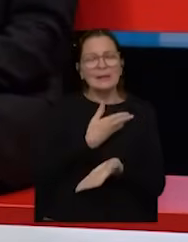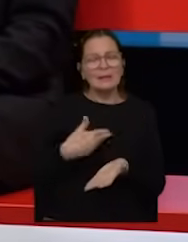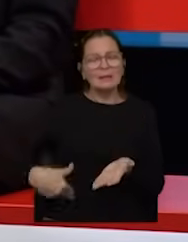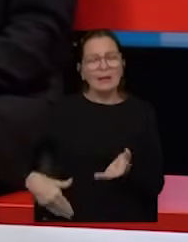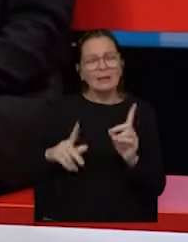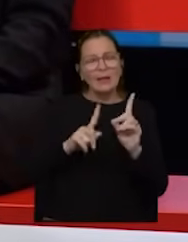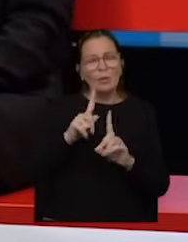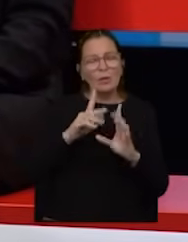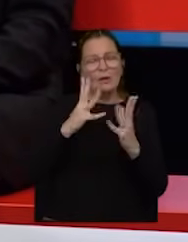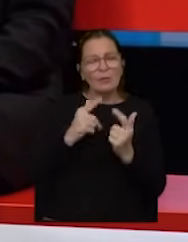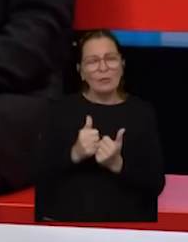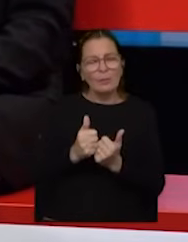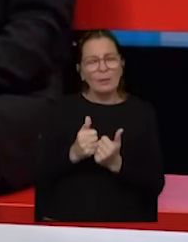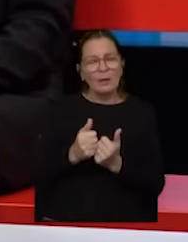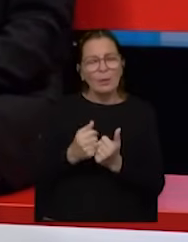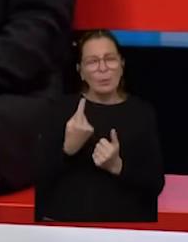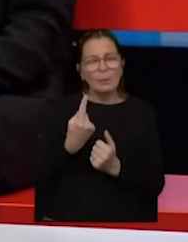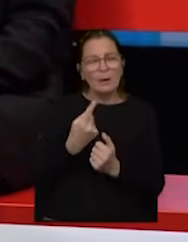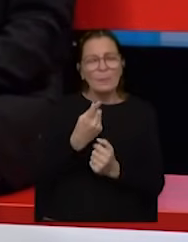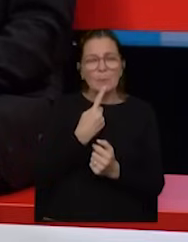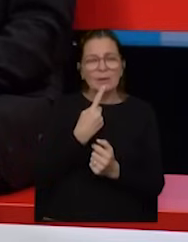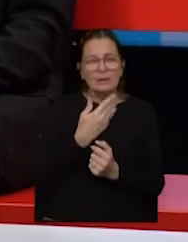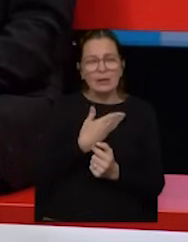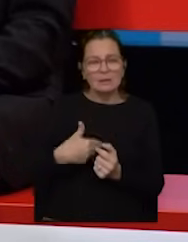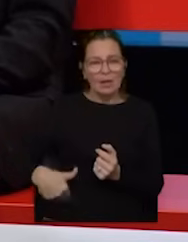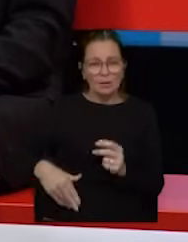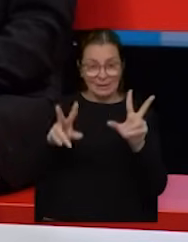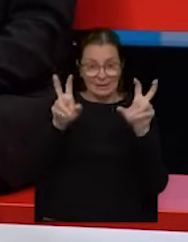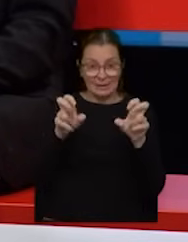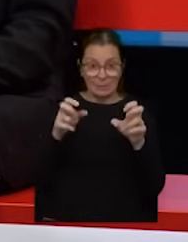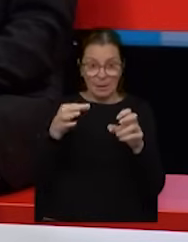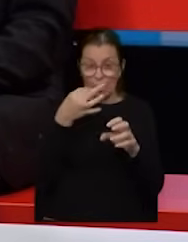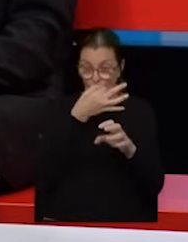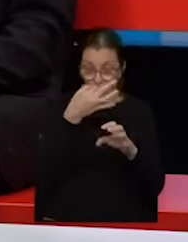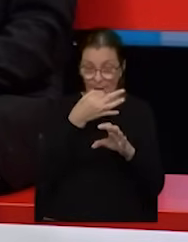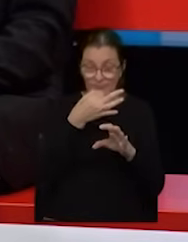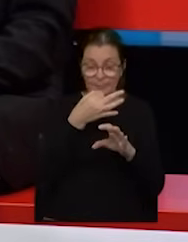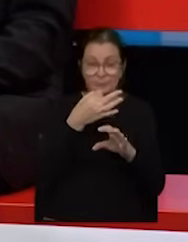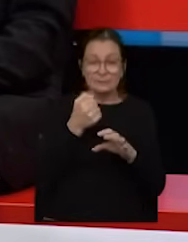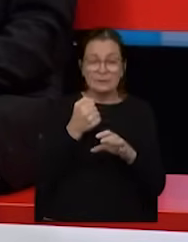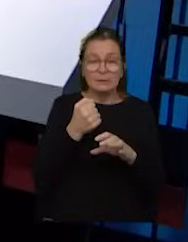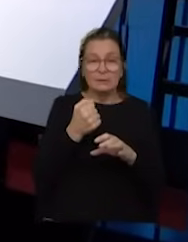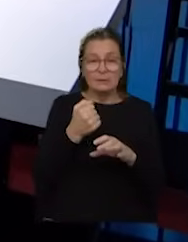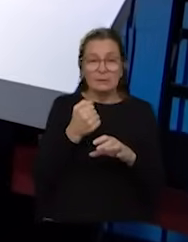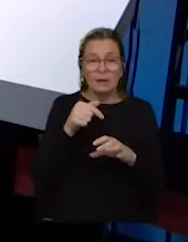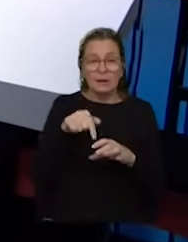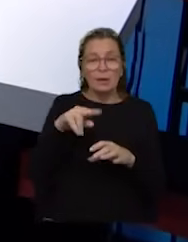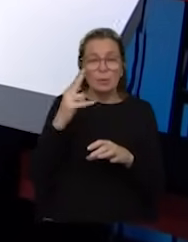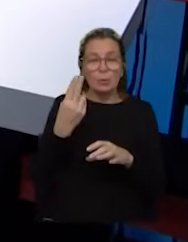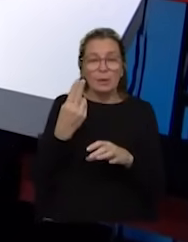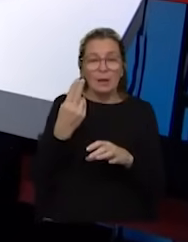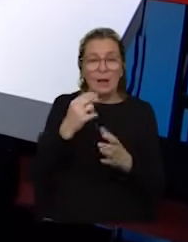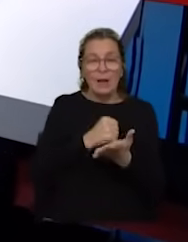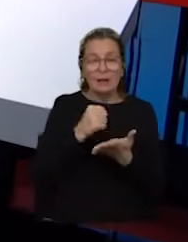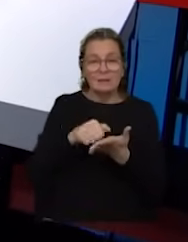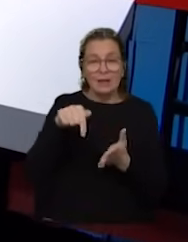aluna manera hubo una política de estado en el tema del narcotráfico una política de estado acá en Uruguay hasta